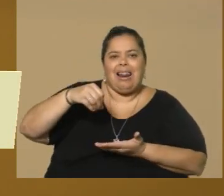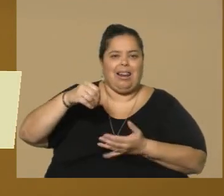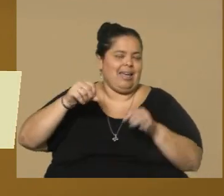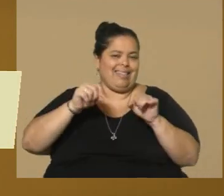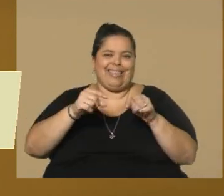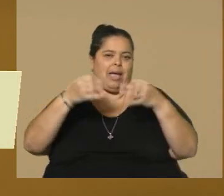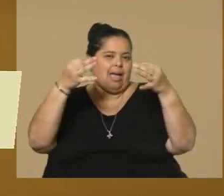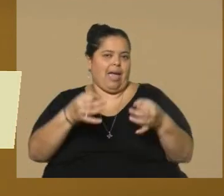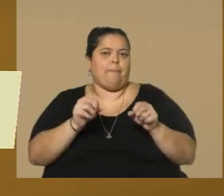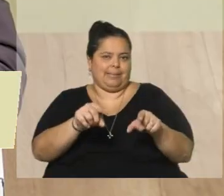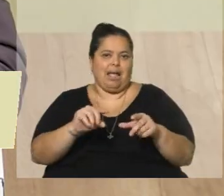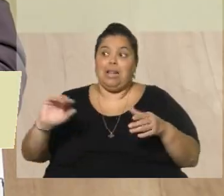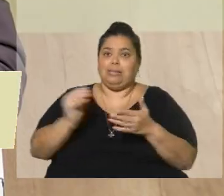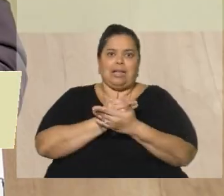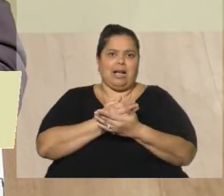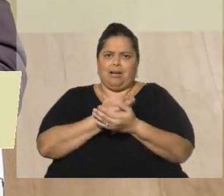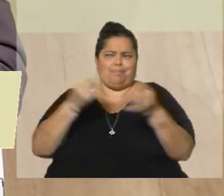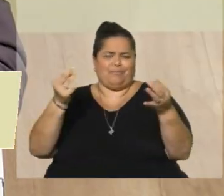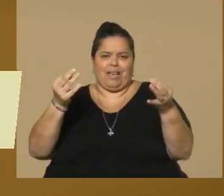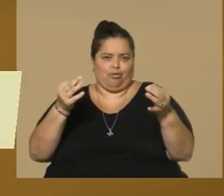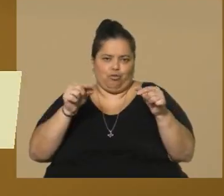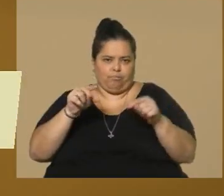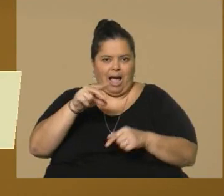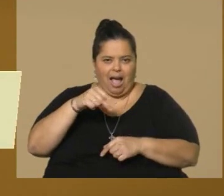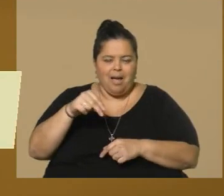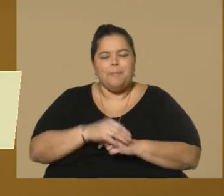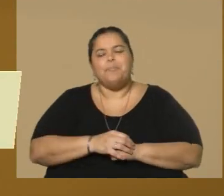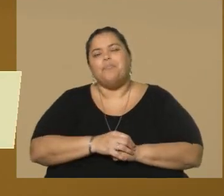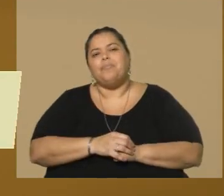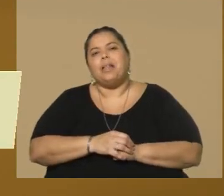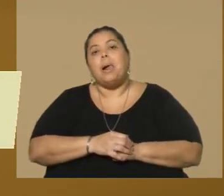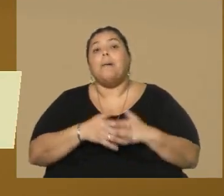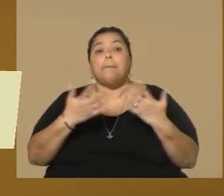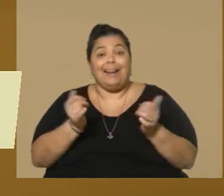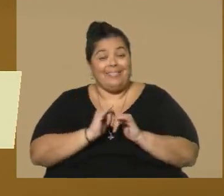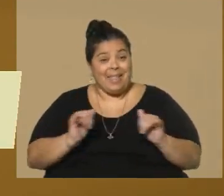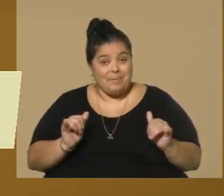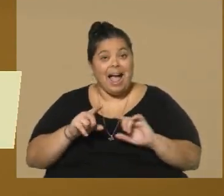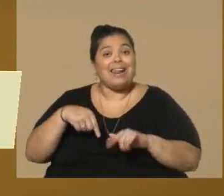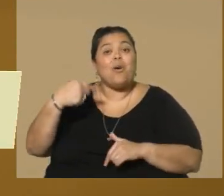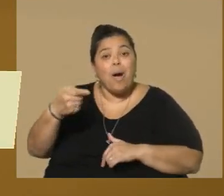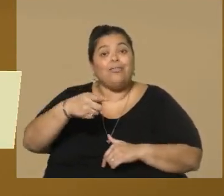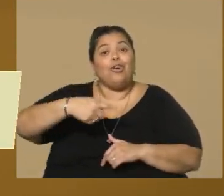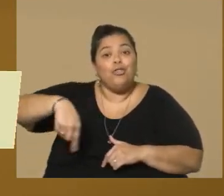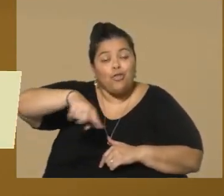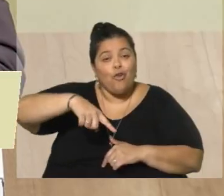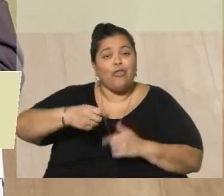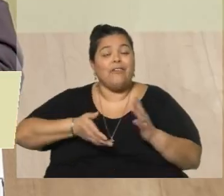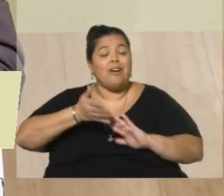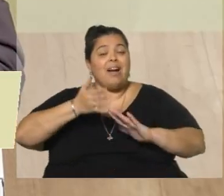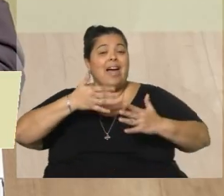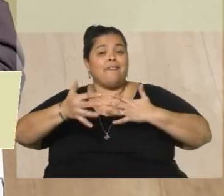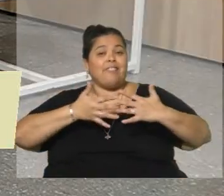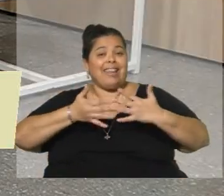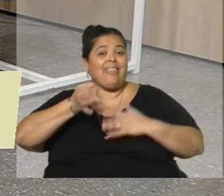este deja el agua en perfectas condiciones totalmente Santiago para cerrar cuando Y dónde se va